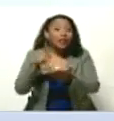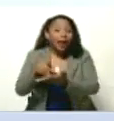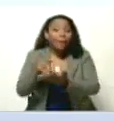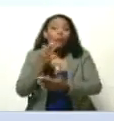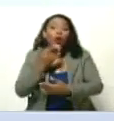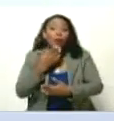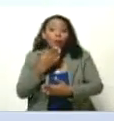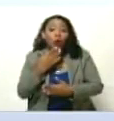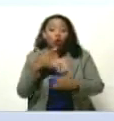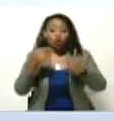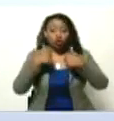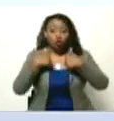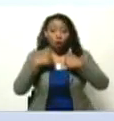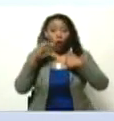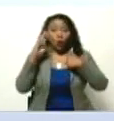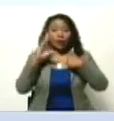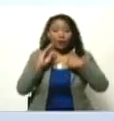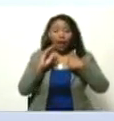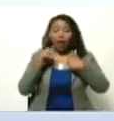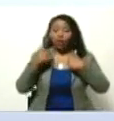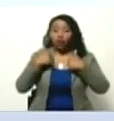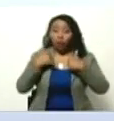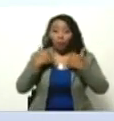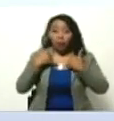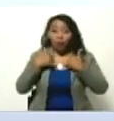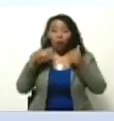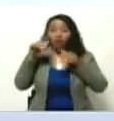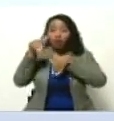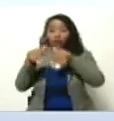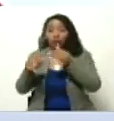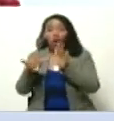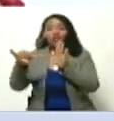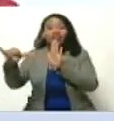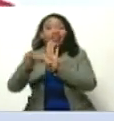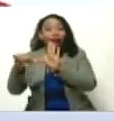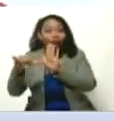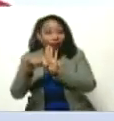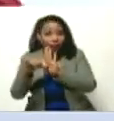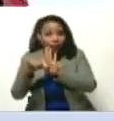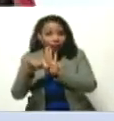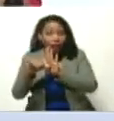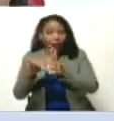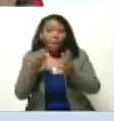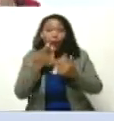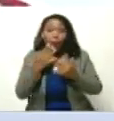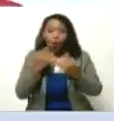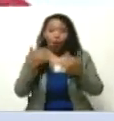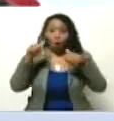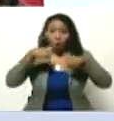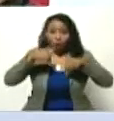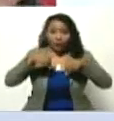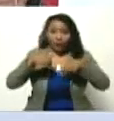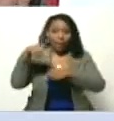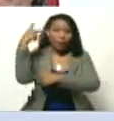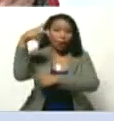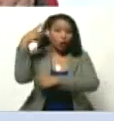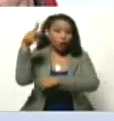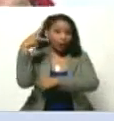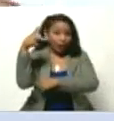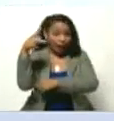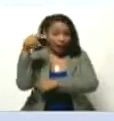votan. Me explico. Actualmente hay un equipo parroquial, hay un equipo municipal y hay un